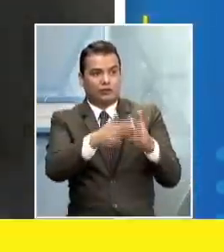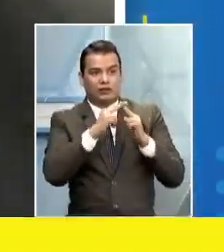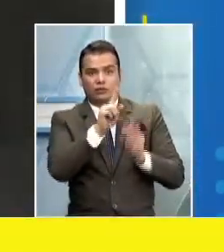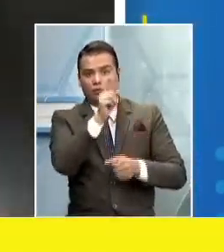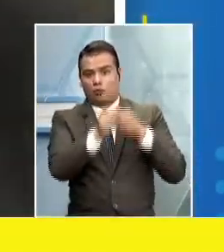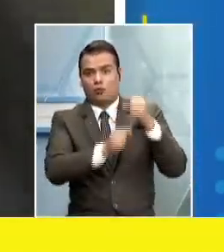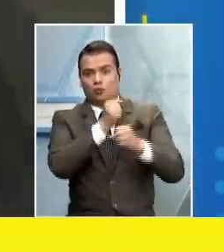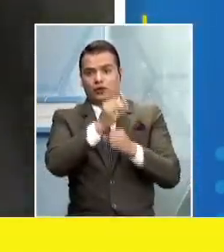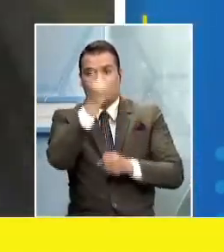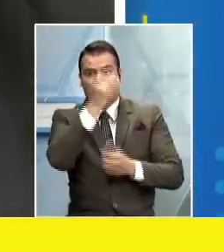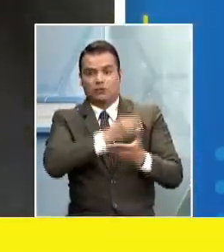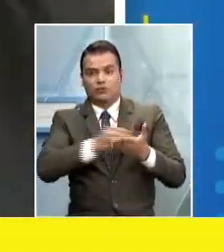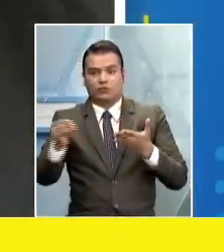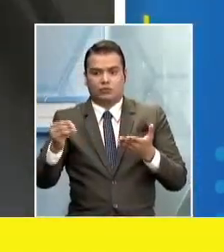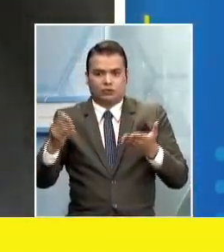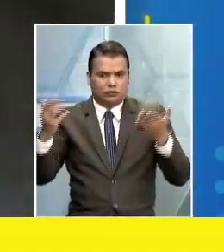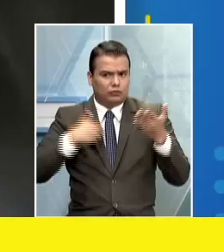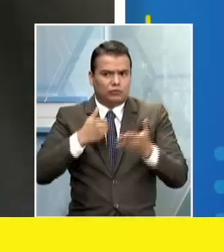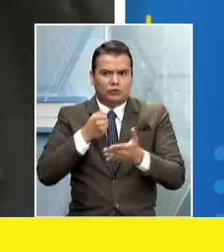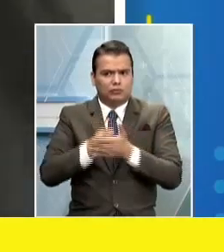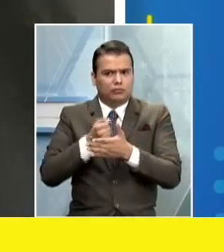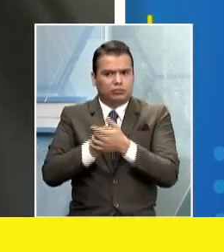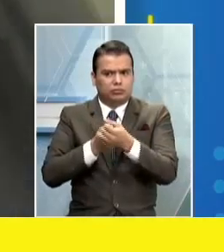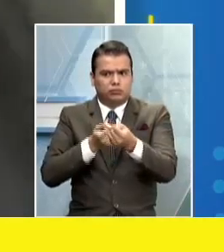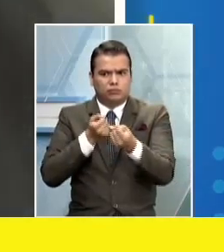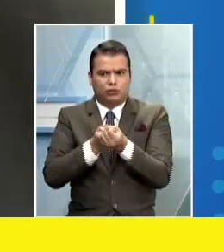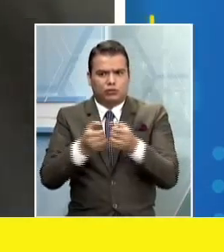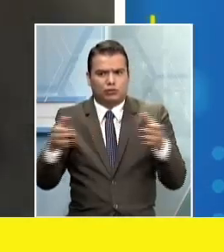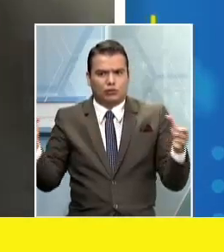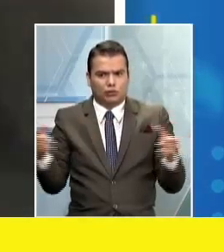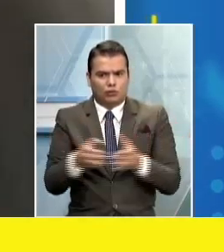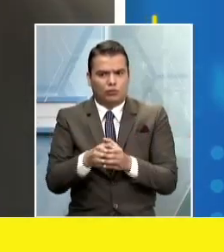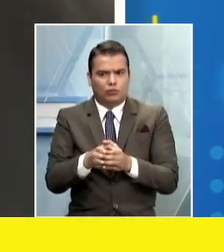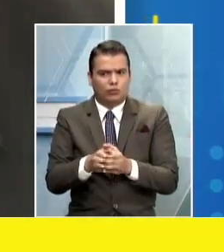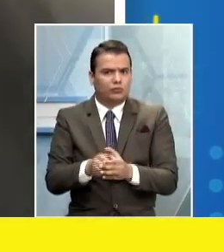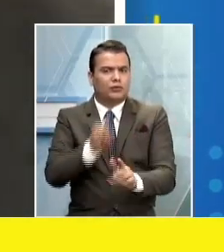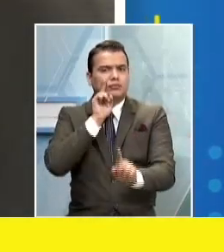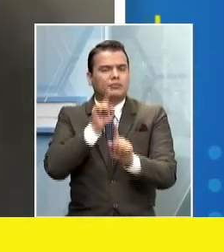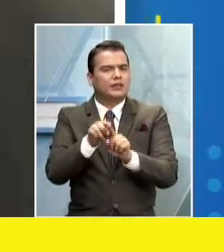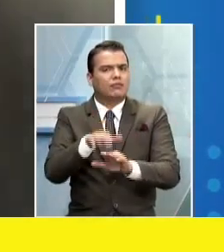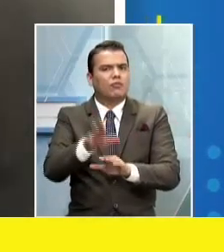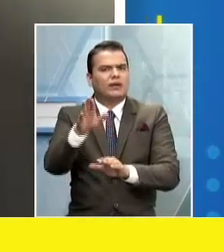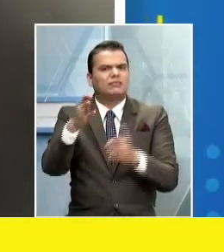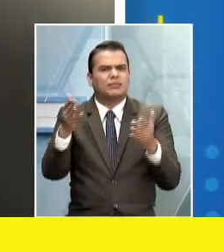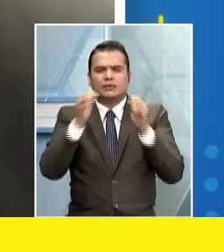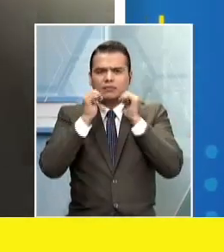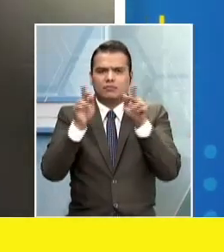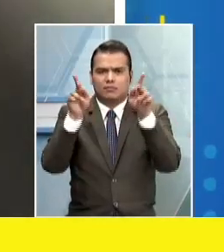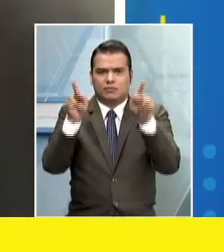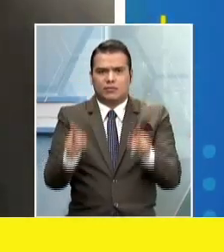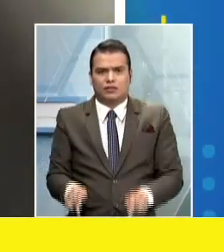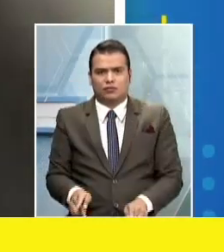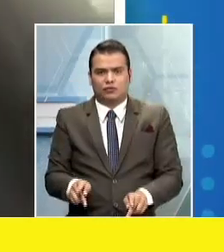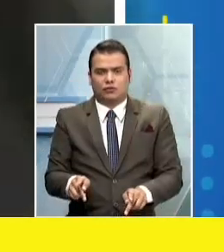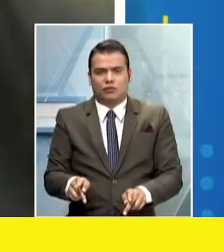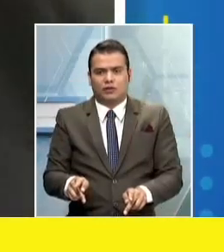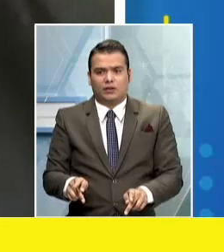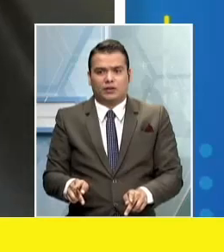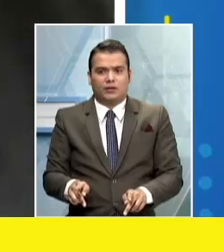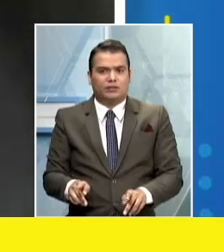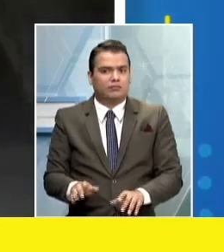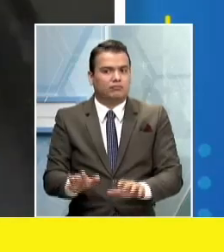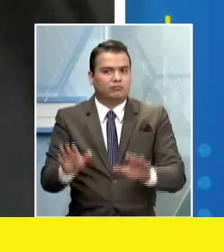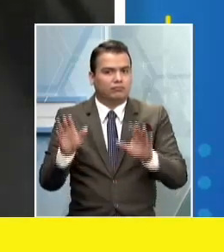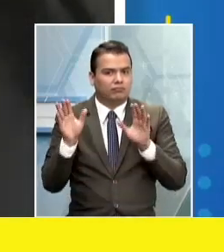velo por mis muchachos. Ellos saben que siempre me interesa el ser humano por delante, pero mi lealtad está